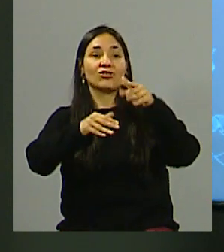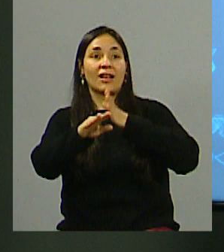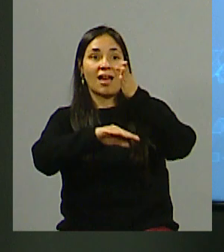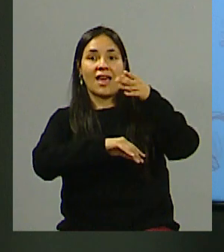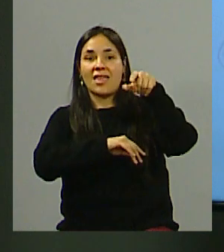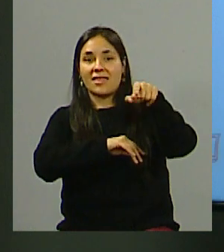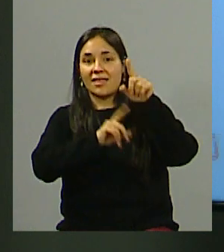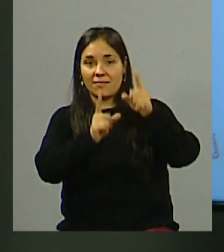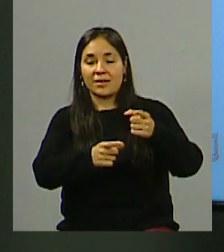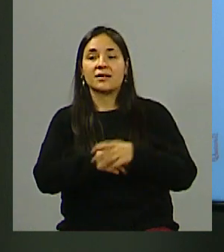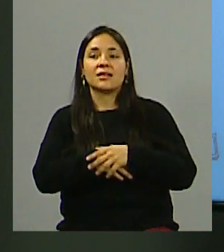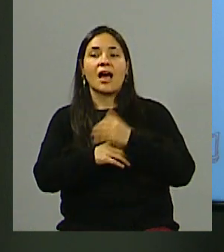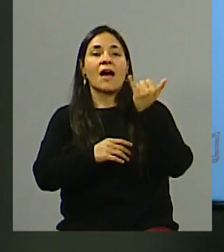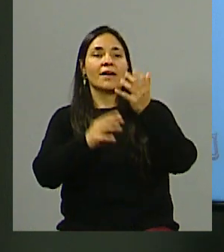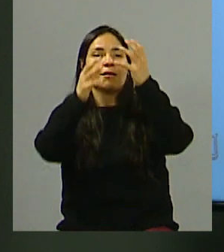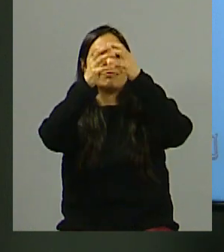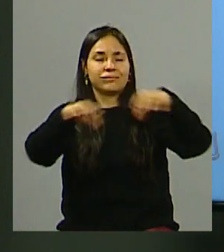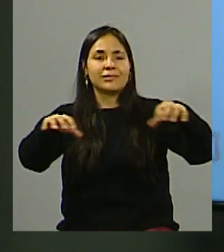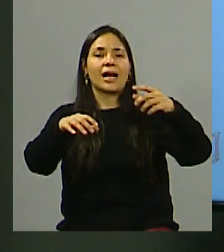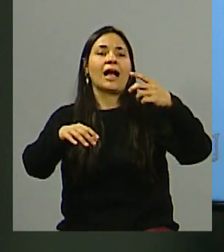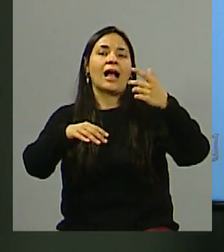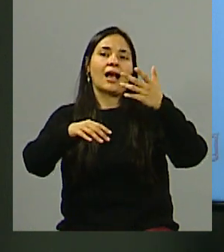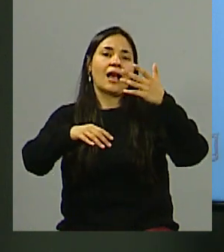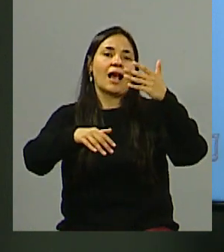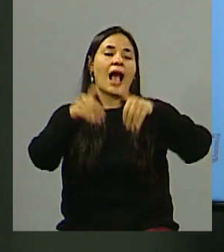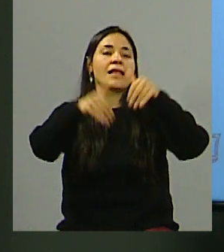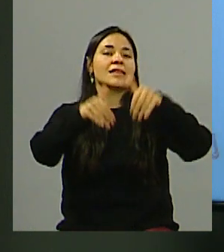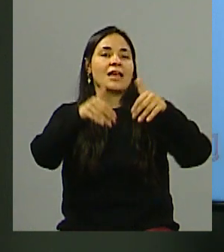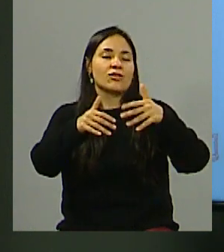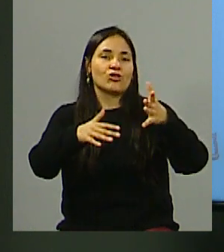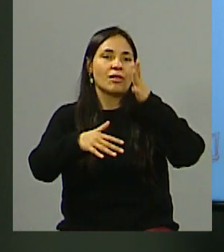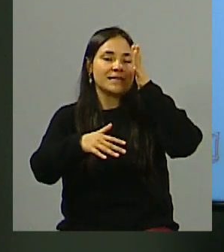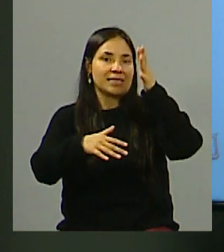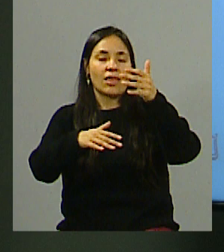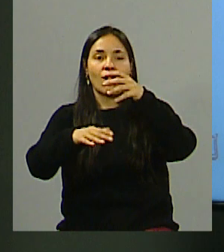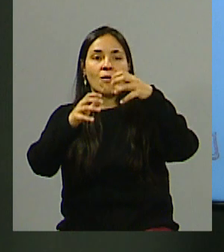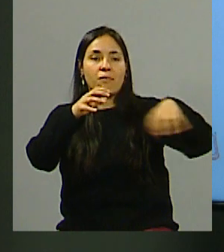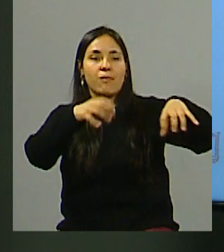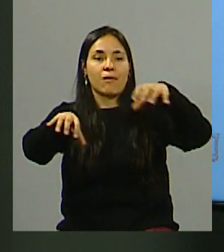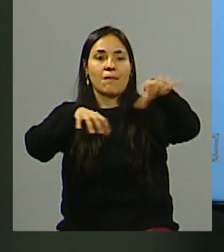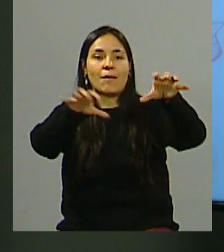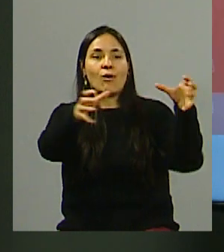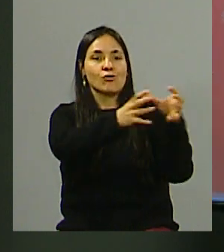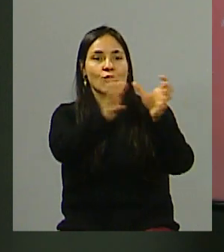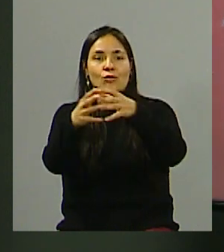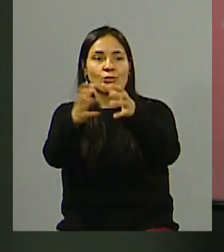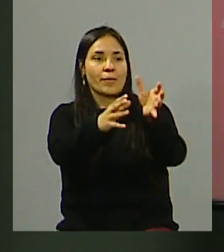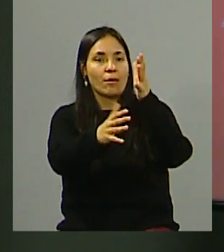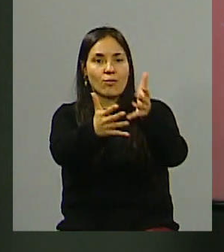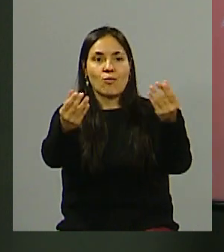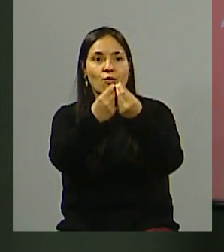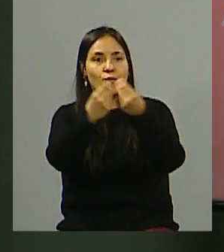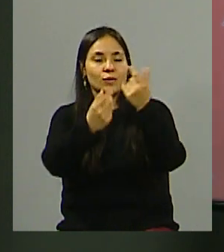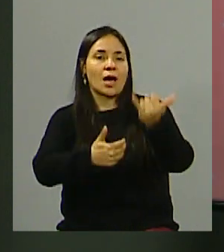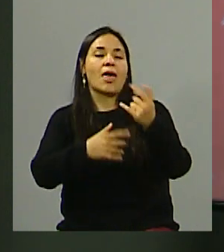es que había una fragmentación de candidatos muy importante. También. Entonces, cuanto más fragmentado es el escenario, más posibilidades hay de que los debates